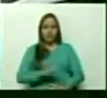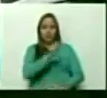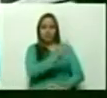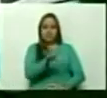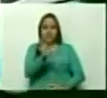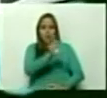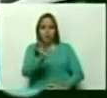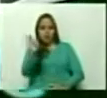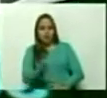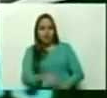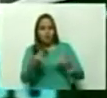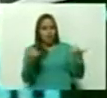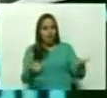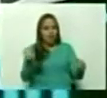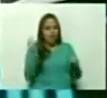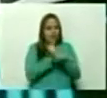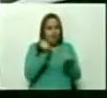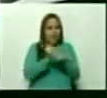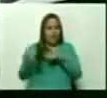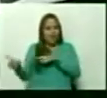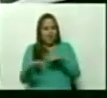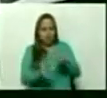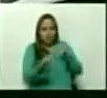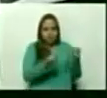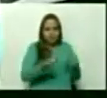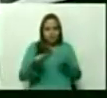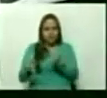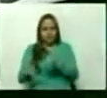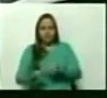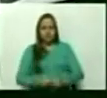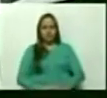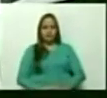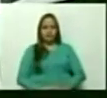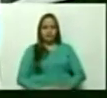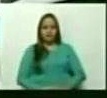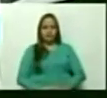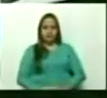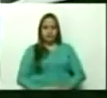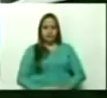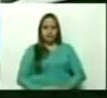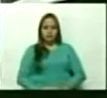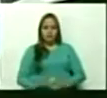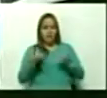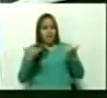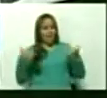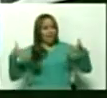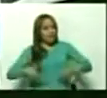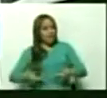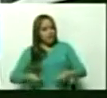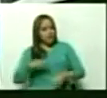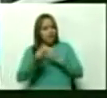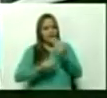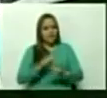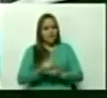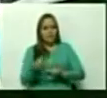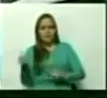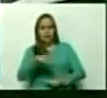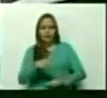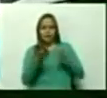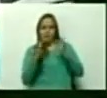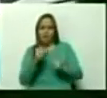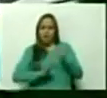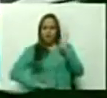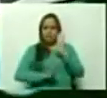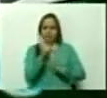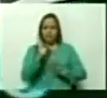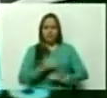45% ahorita en este momento ya operativo y estamos haciendo los esfuerzos para, bueno, llevar a ese número y prestar un